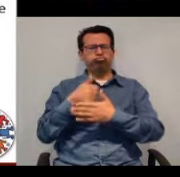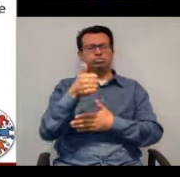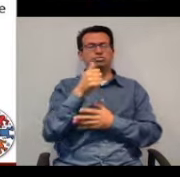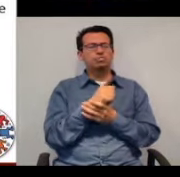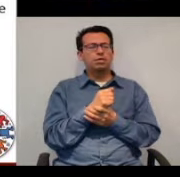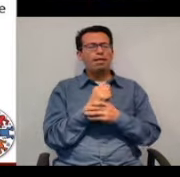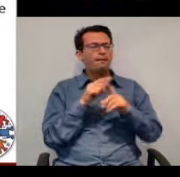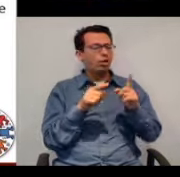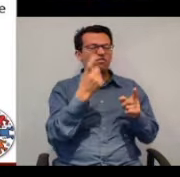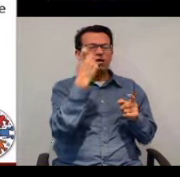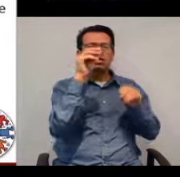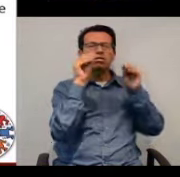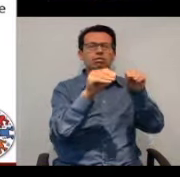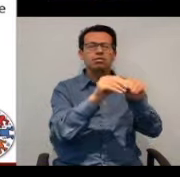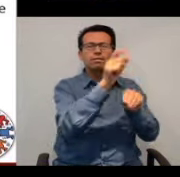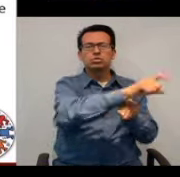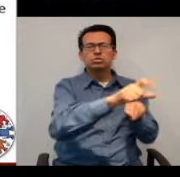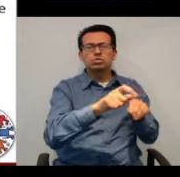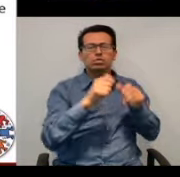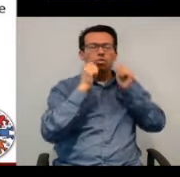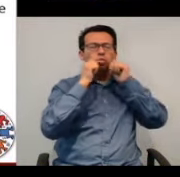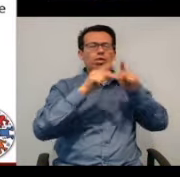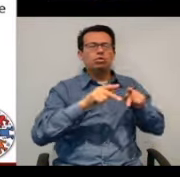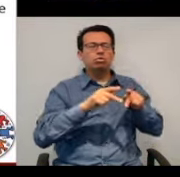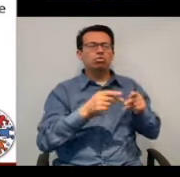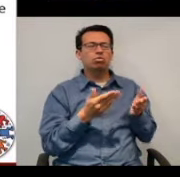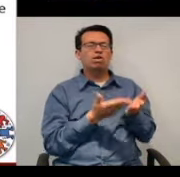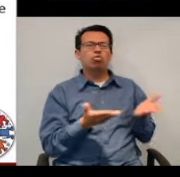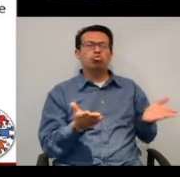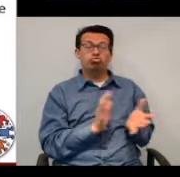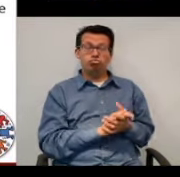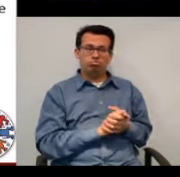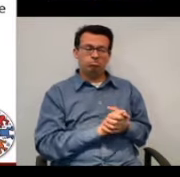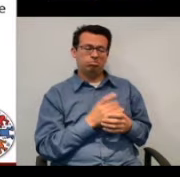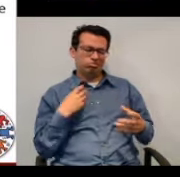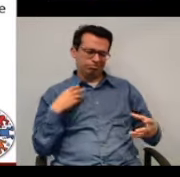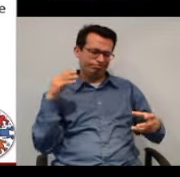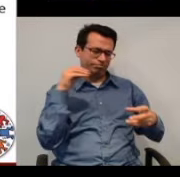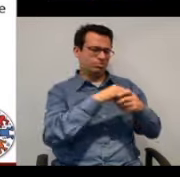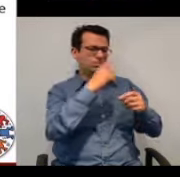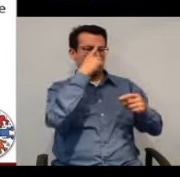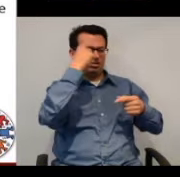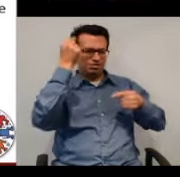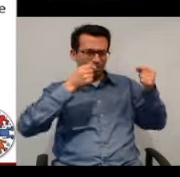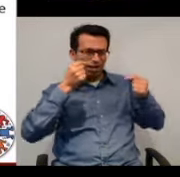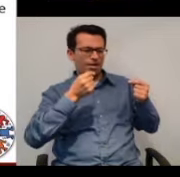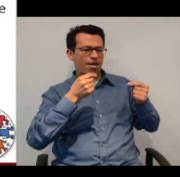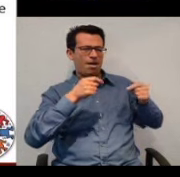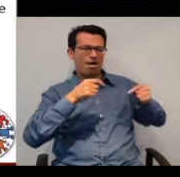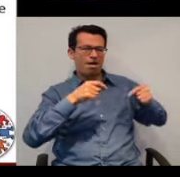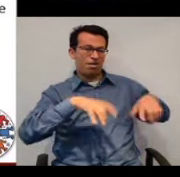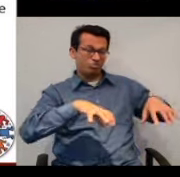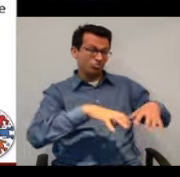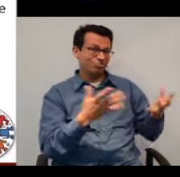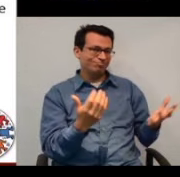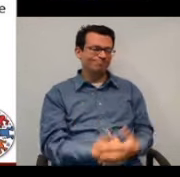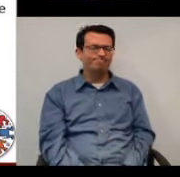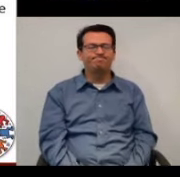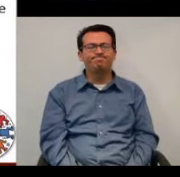ha cualificado al recurso humano para que desarrolle ese tipo de estrategias y acciones.